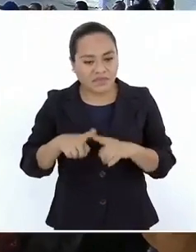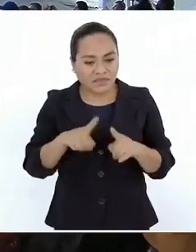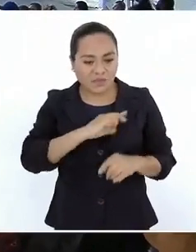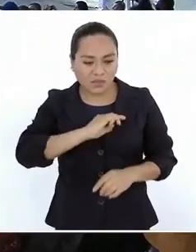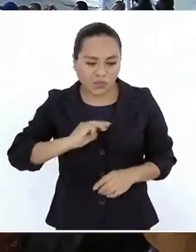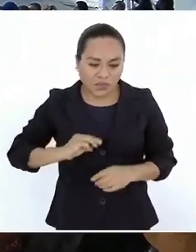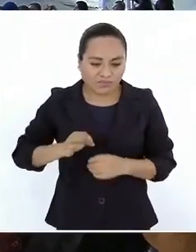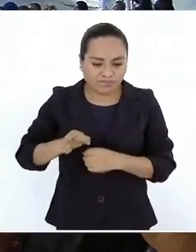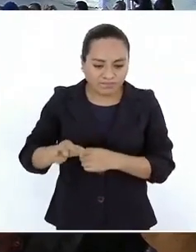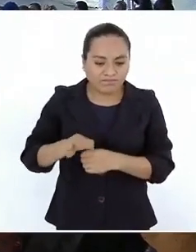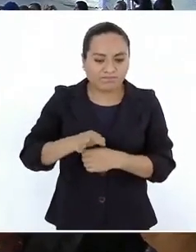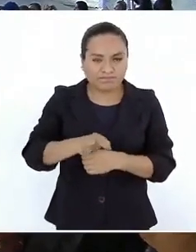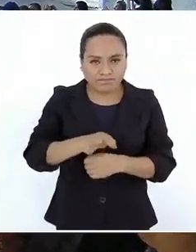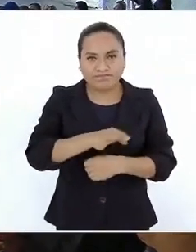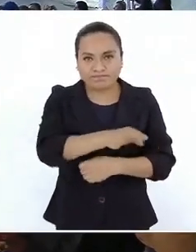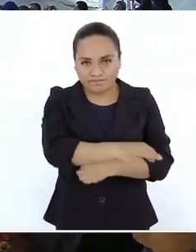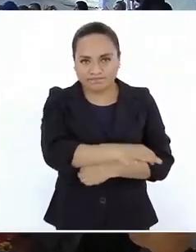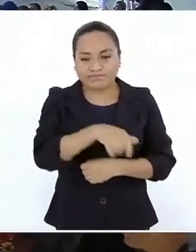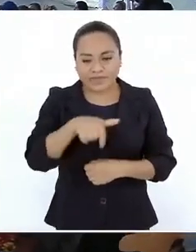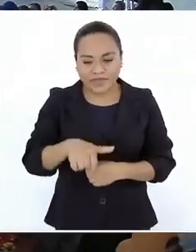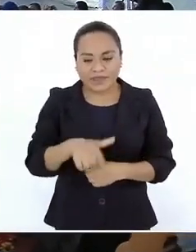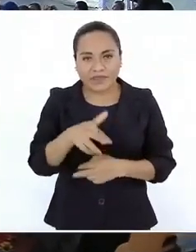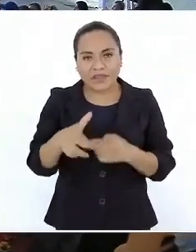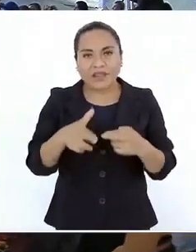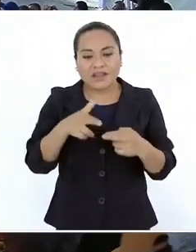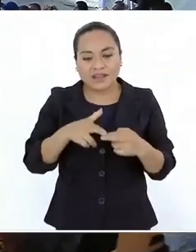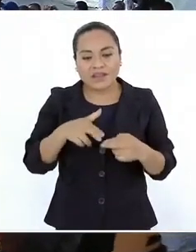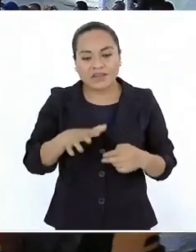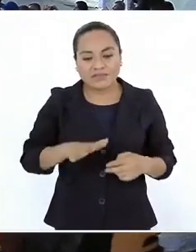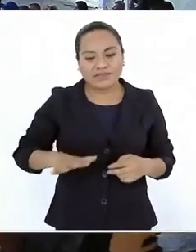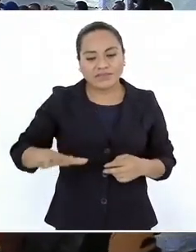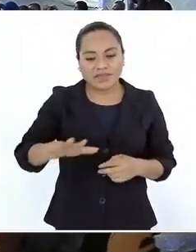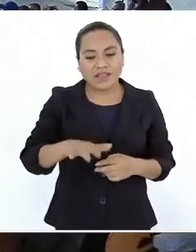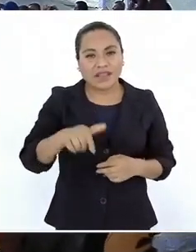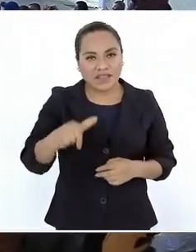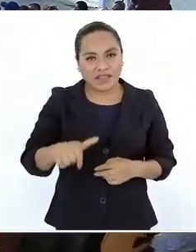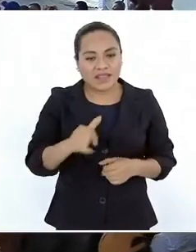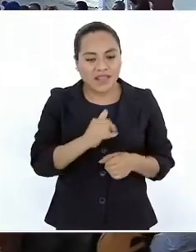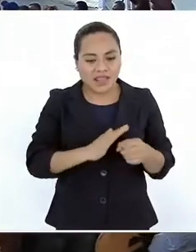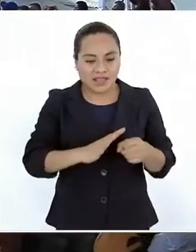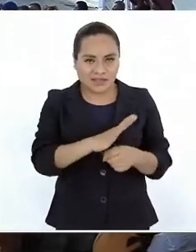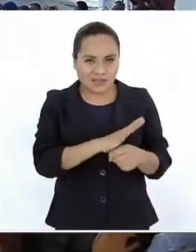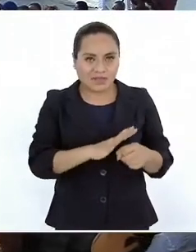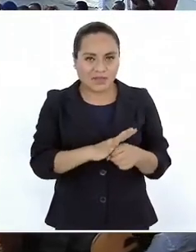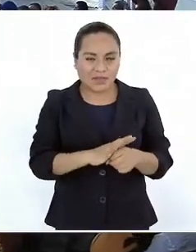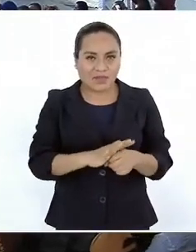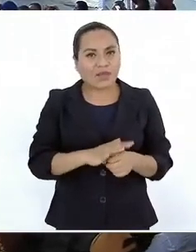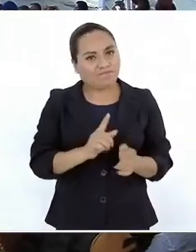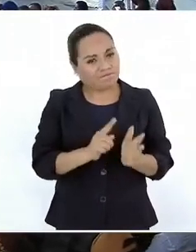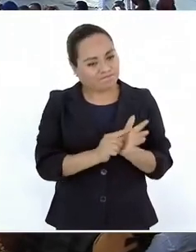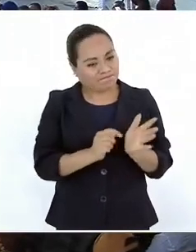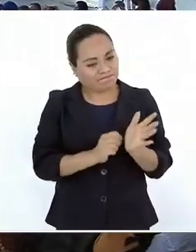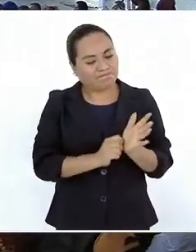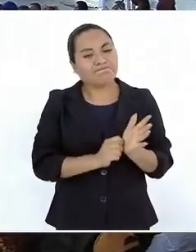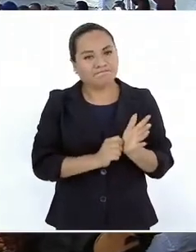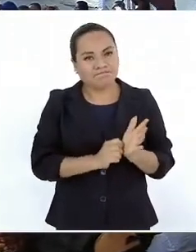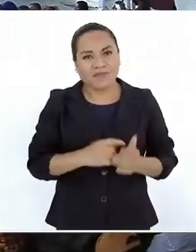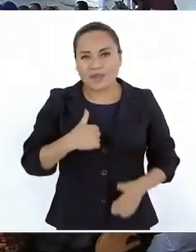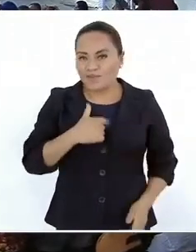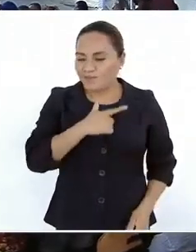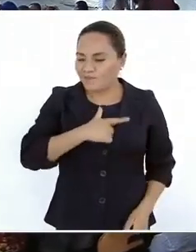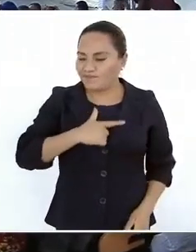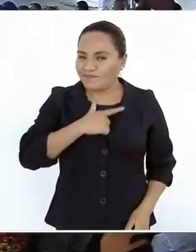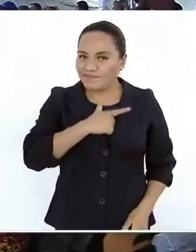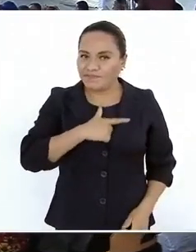municipios de esta región del Istmo, de Tehuantepec, me da mucho gusto estar de nuevo